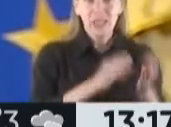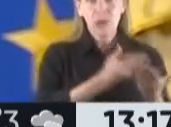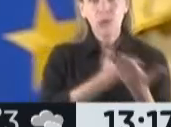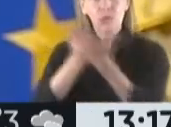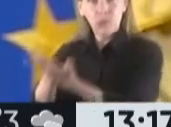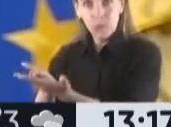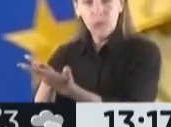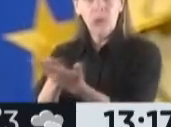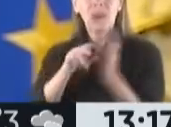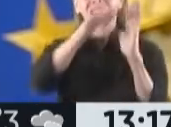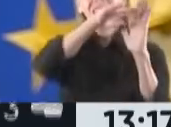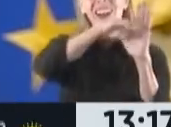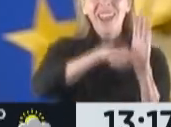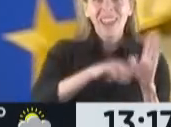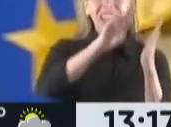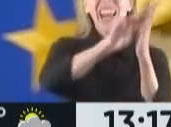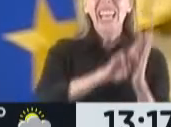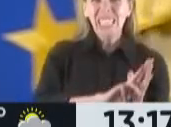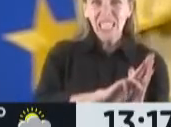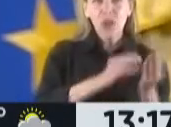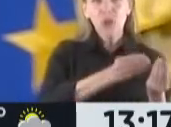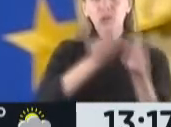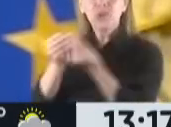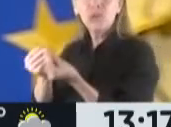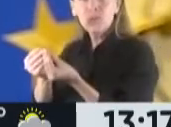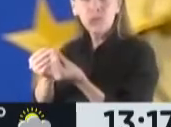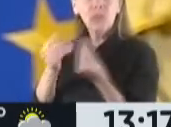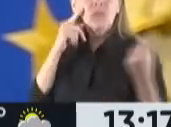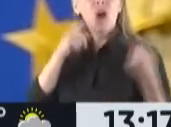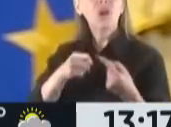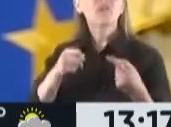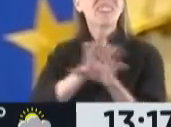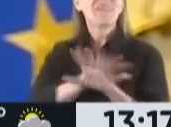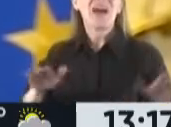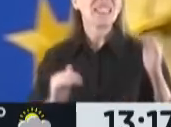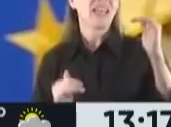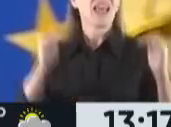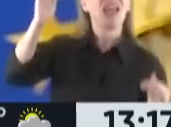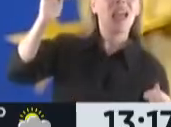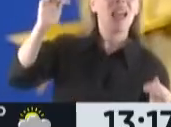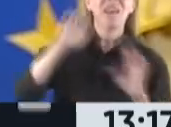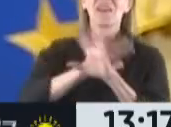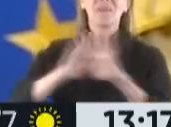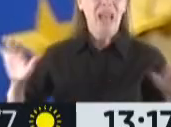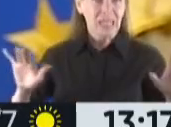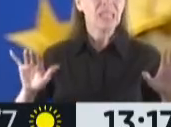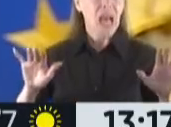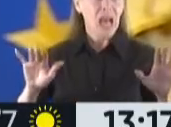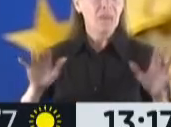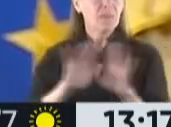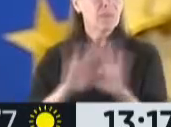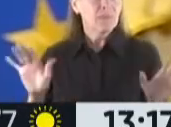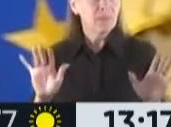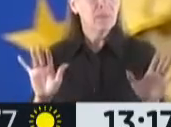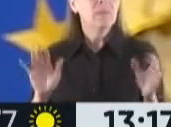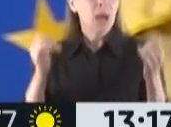propósito de terminar con los desequilibrios o las asimetrías